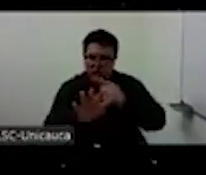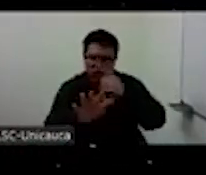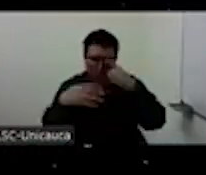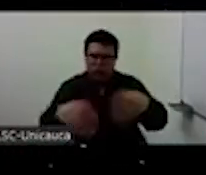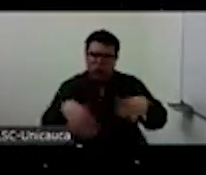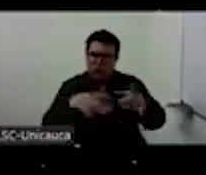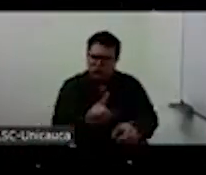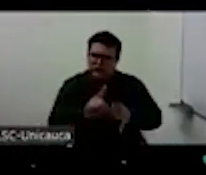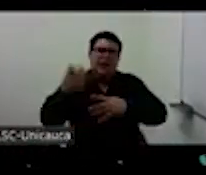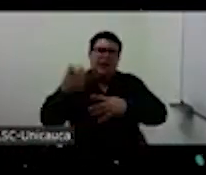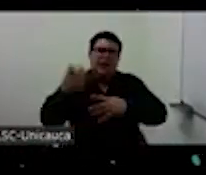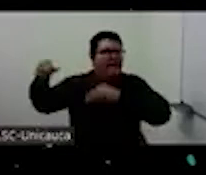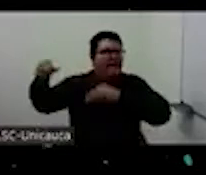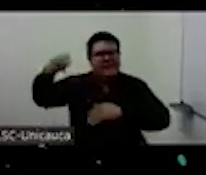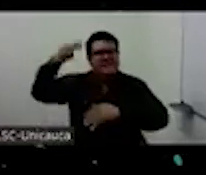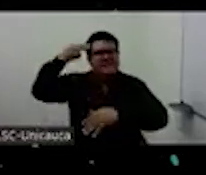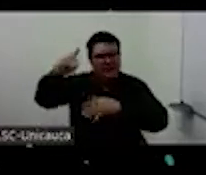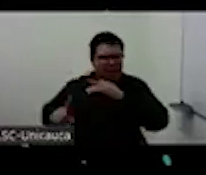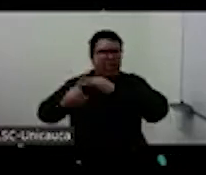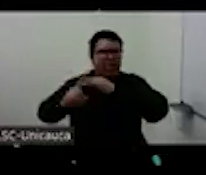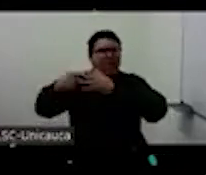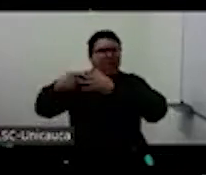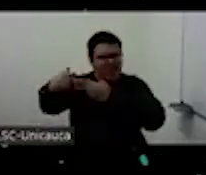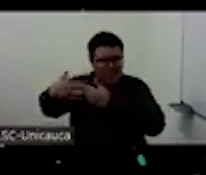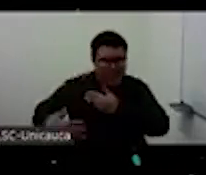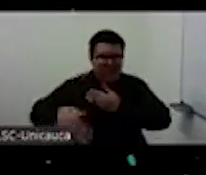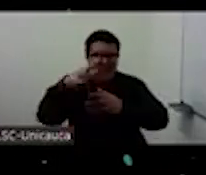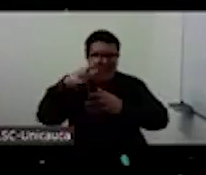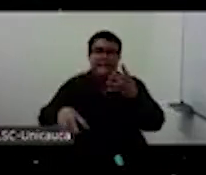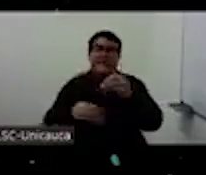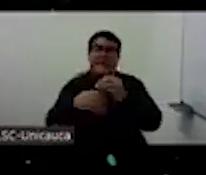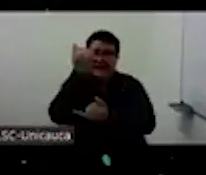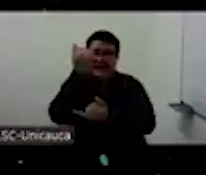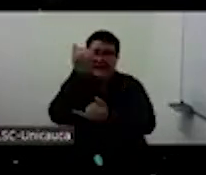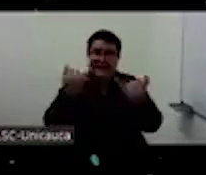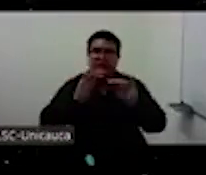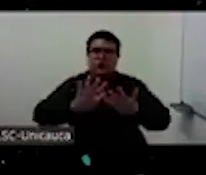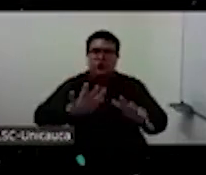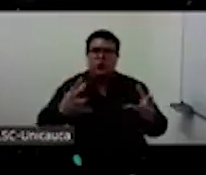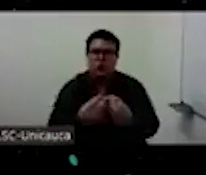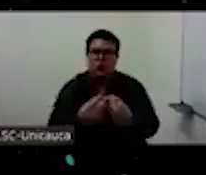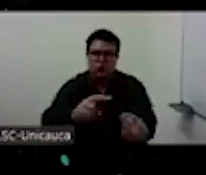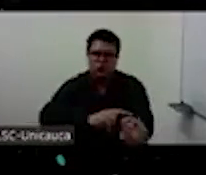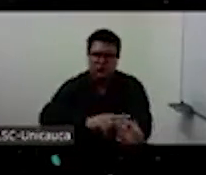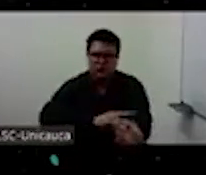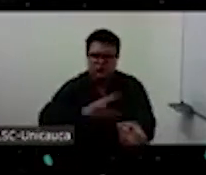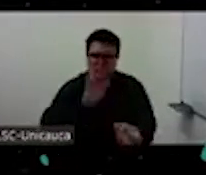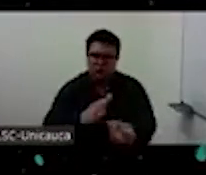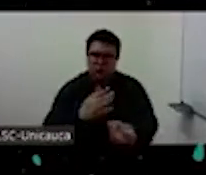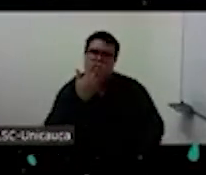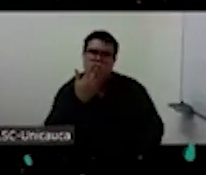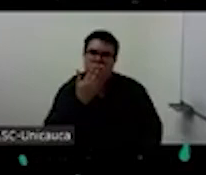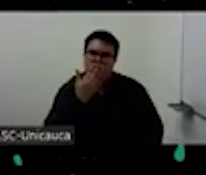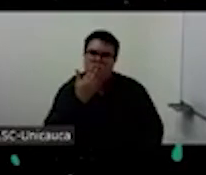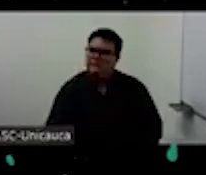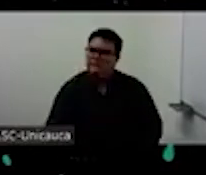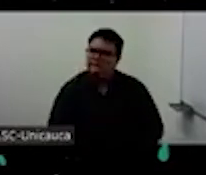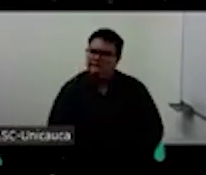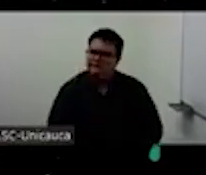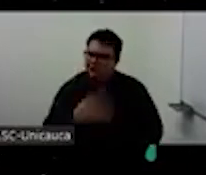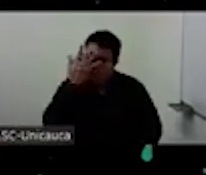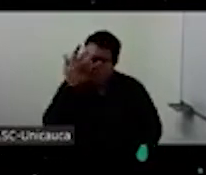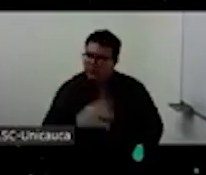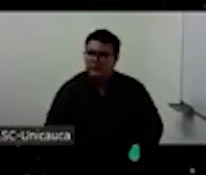memoria y de la identidad étnica. Esta razón es porque esta práctica